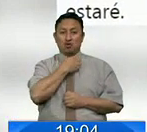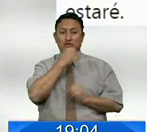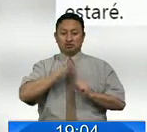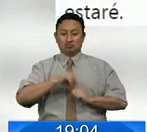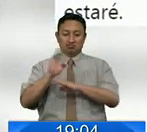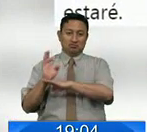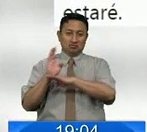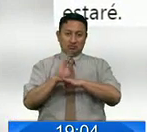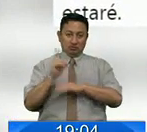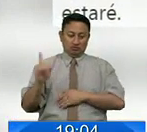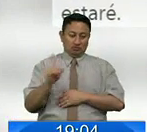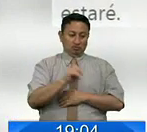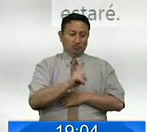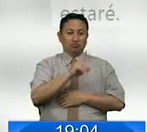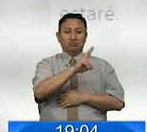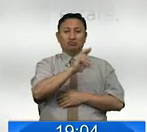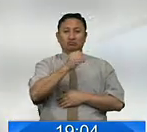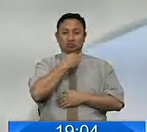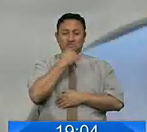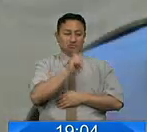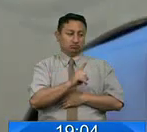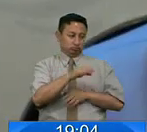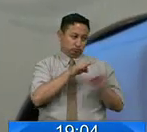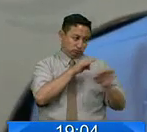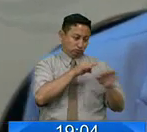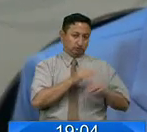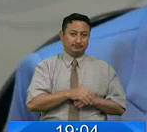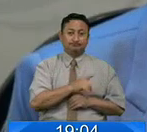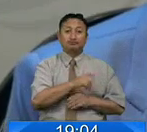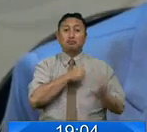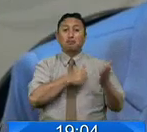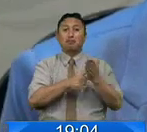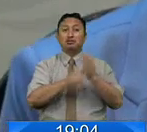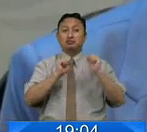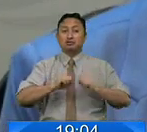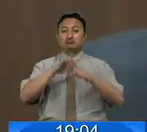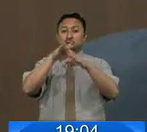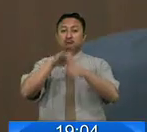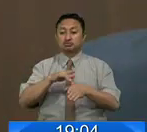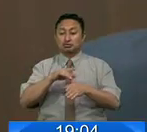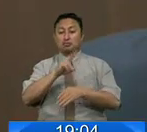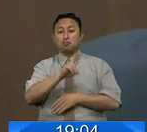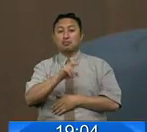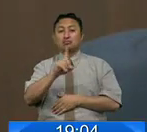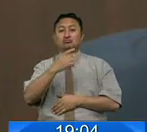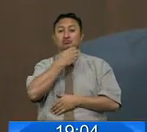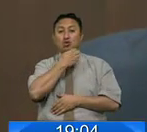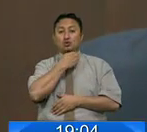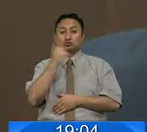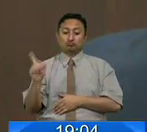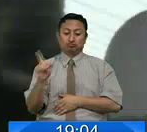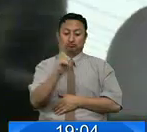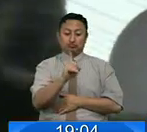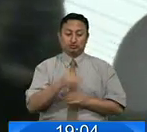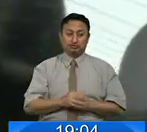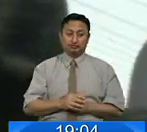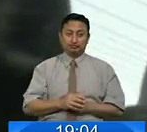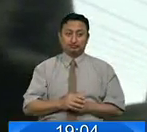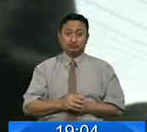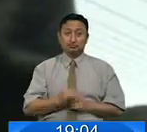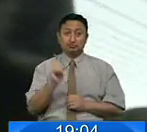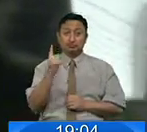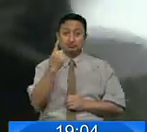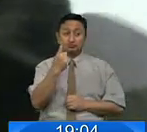rendir su versión por este caso el 20 de agosto mientras que los ministros fueron citados para el 21 de agosto pero este no es el único